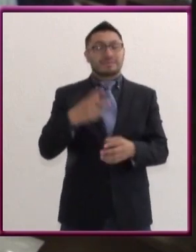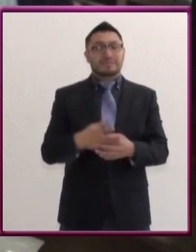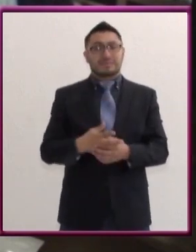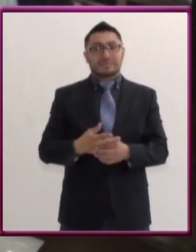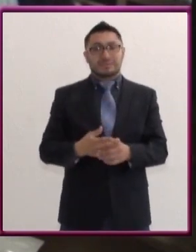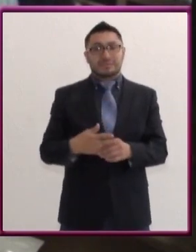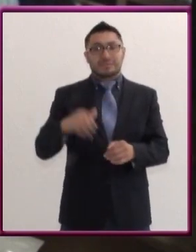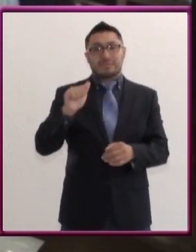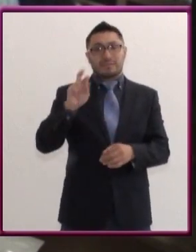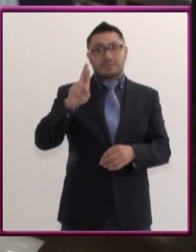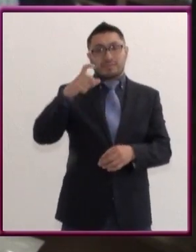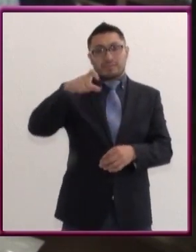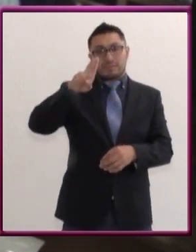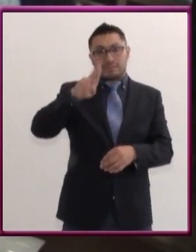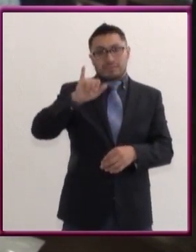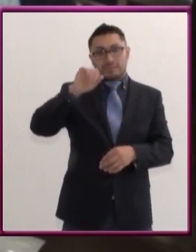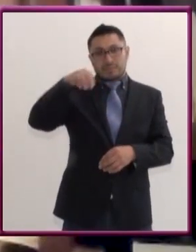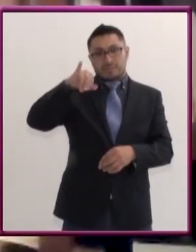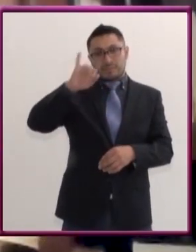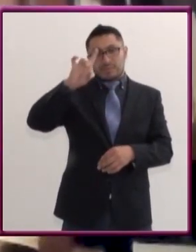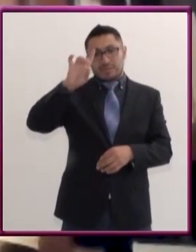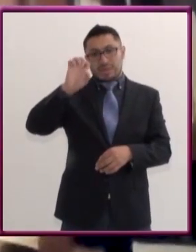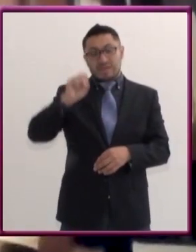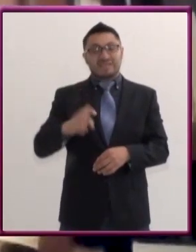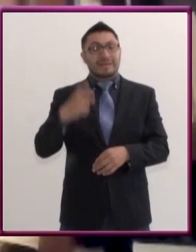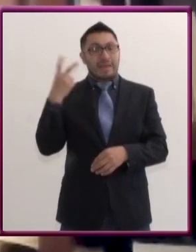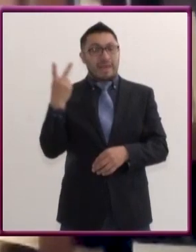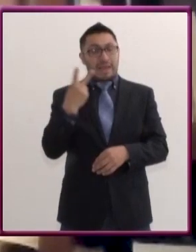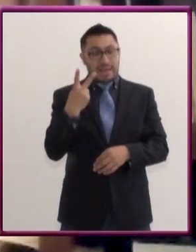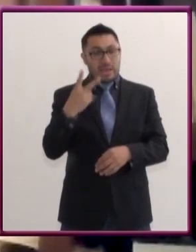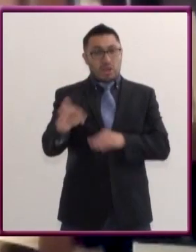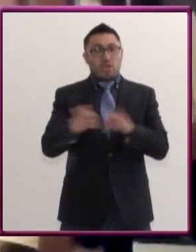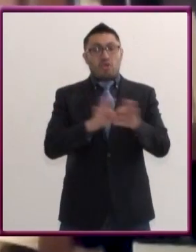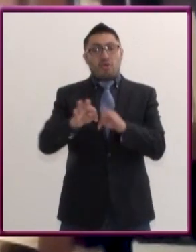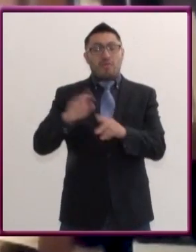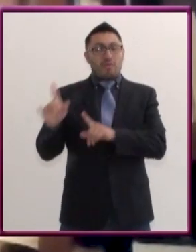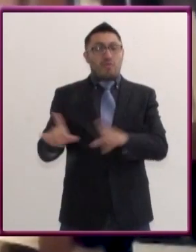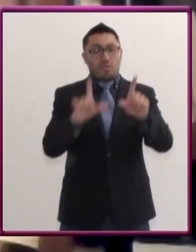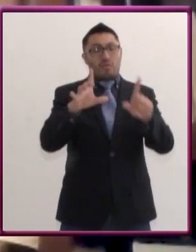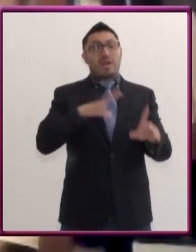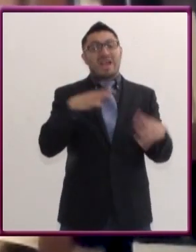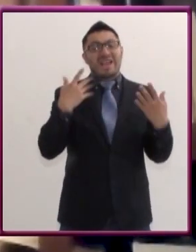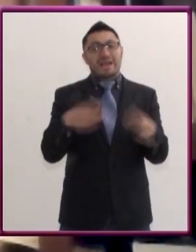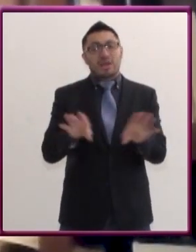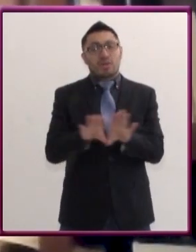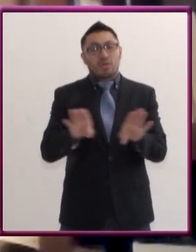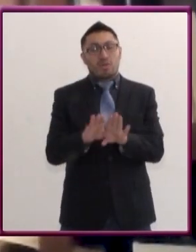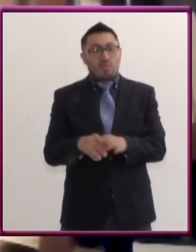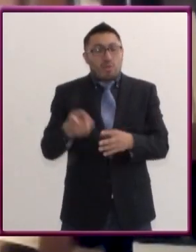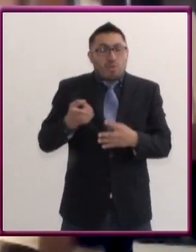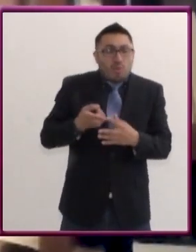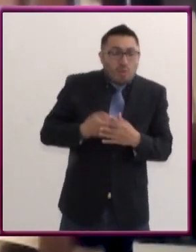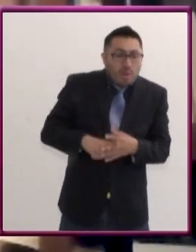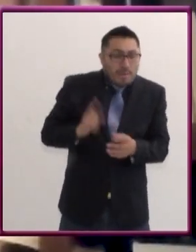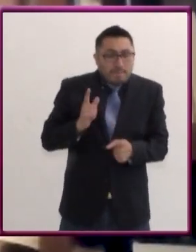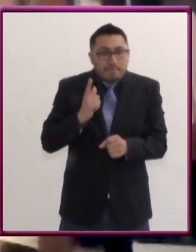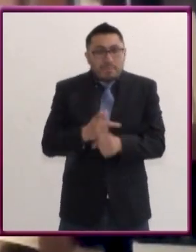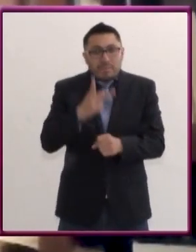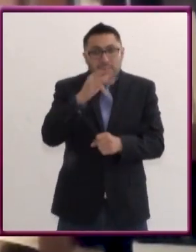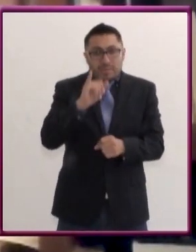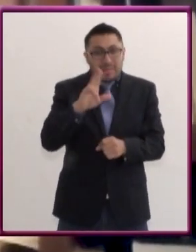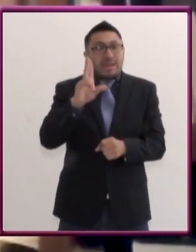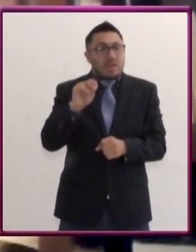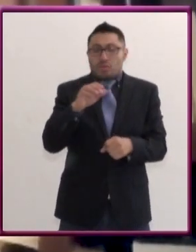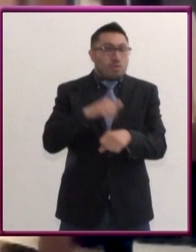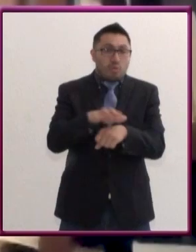Arquímedes. Él es el que, de esos dos trabajos es donde ya se empieza a concebir pi, no